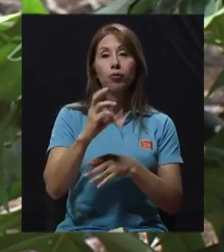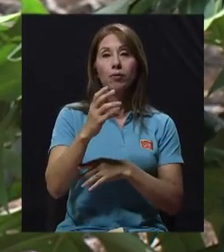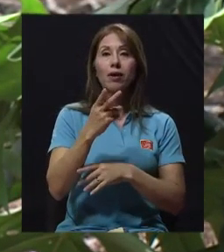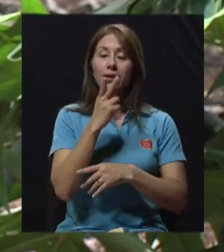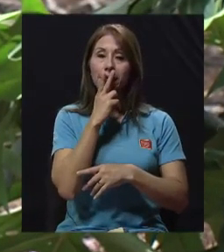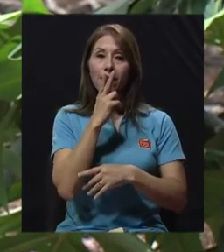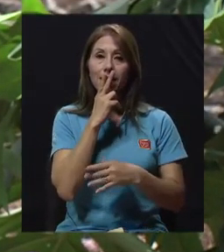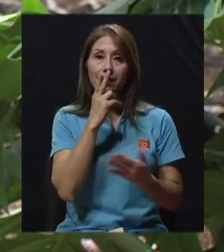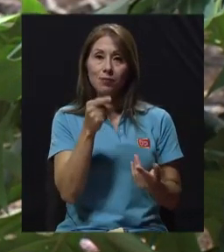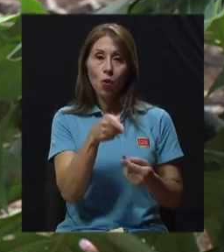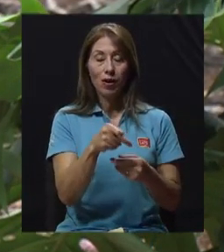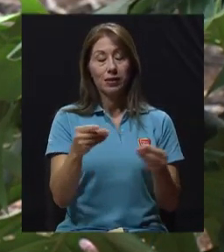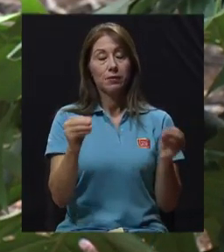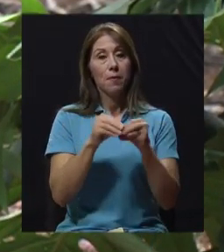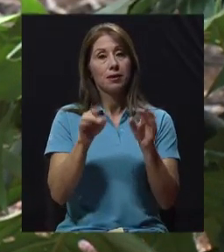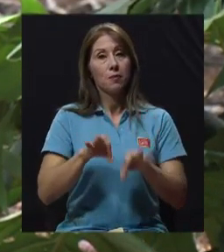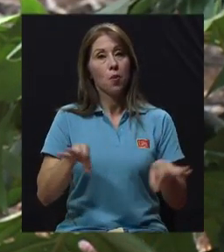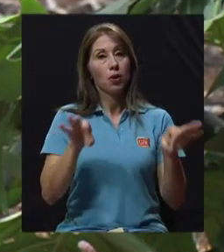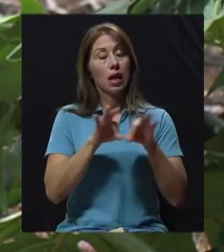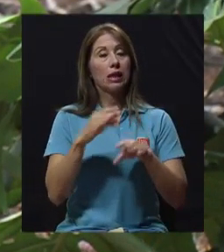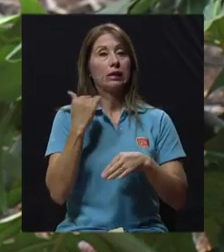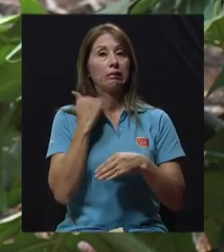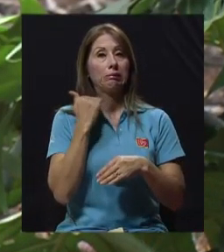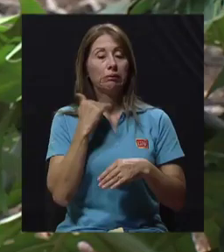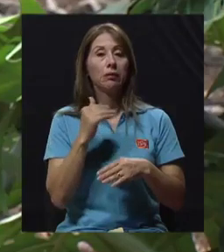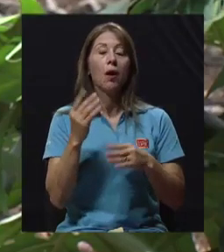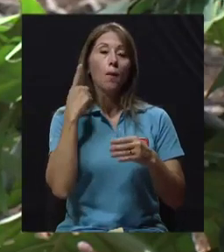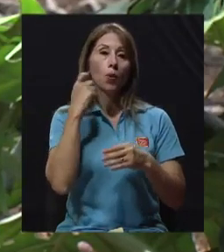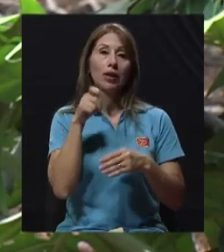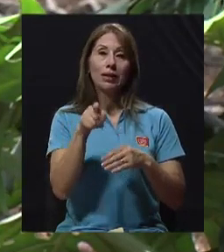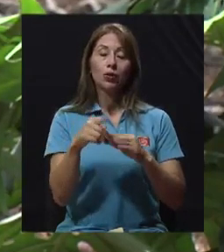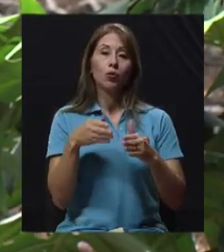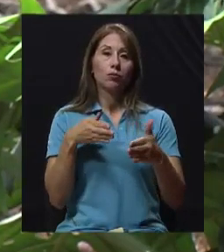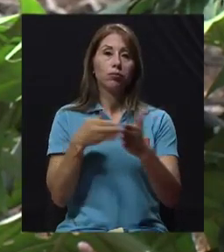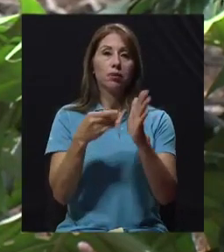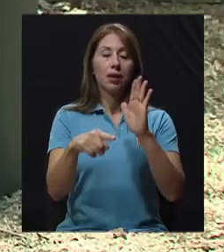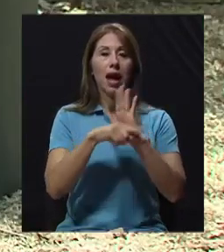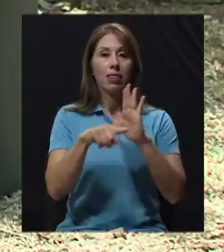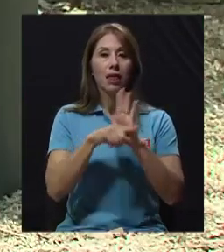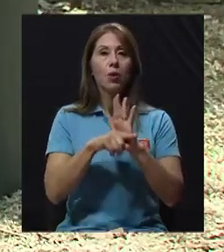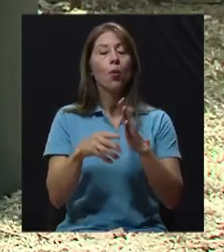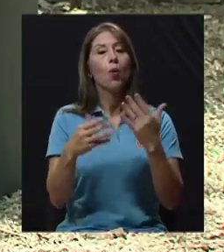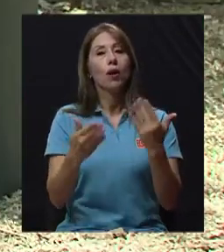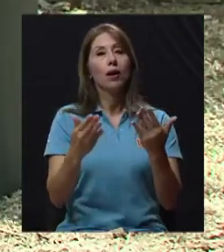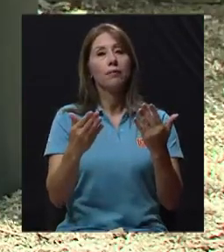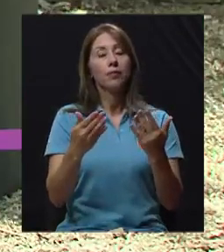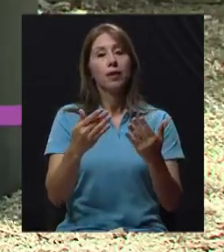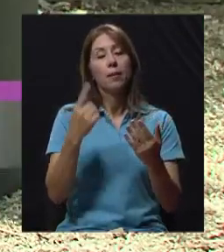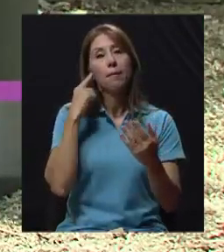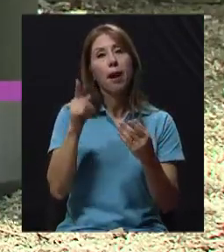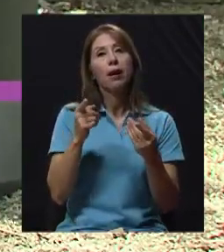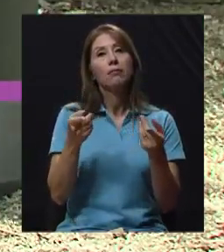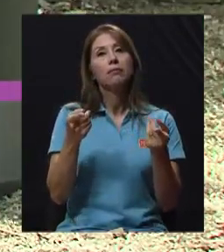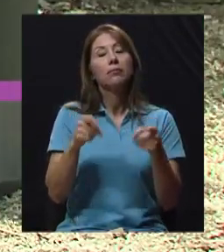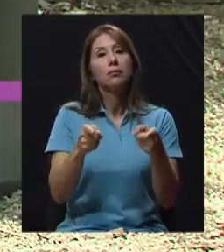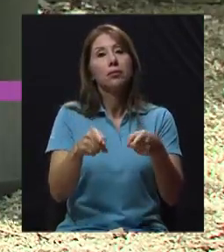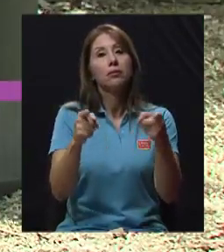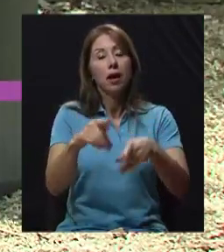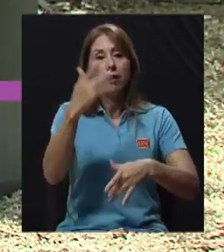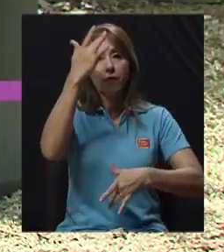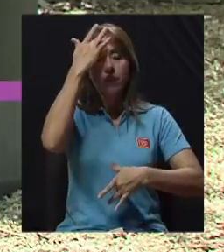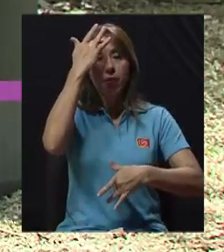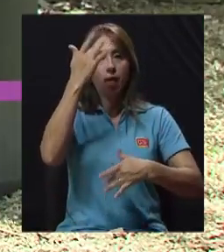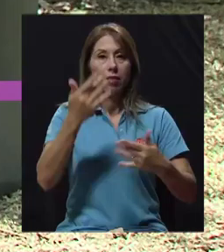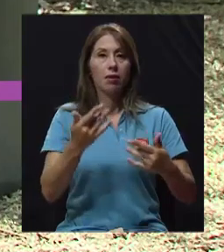factor de riesgo pues de los más importantes porque tiene un impacto negativo muy grande en la enfermedad